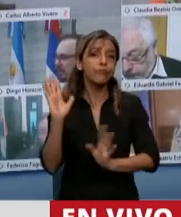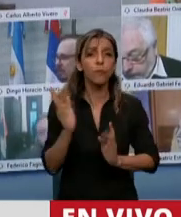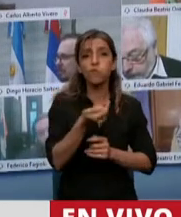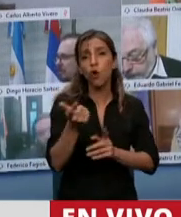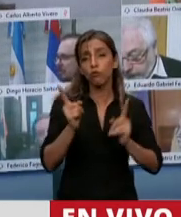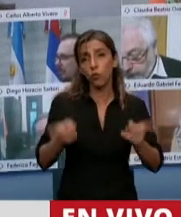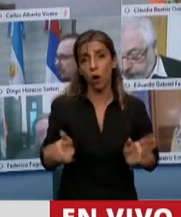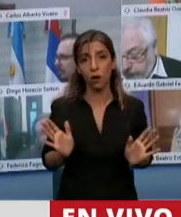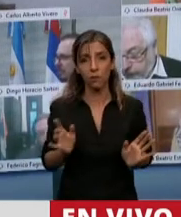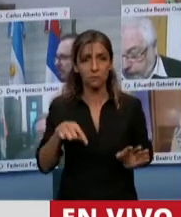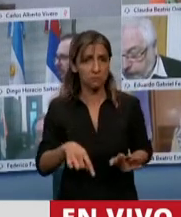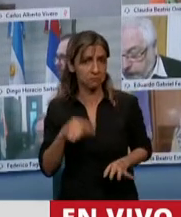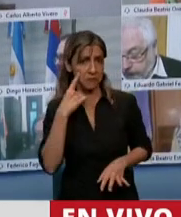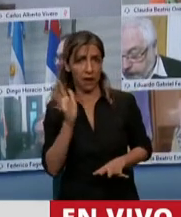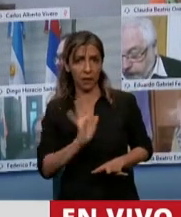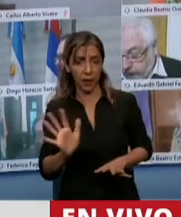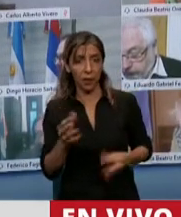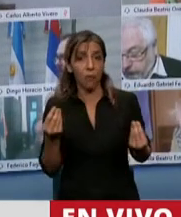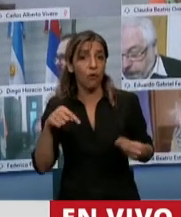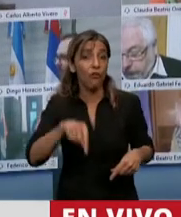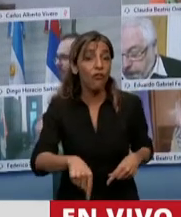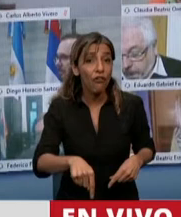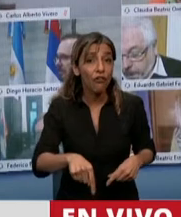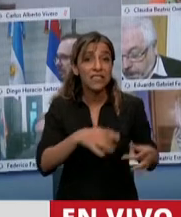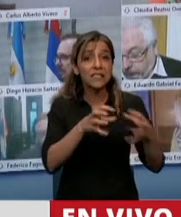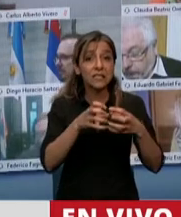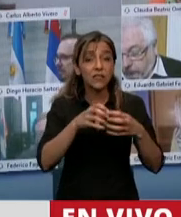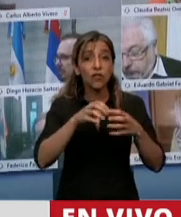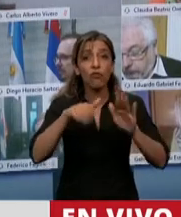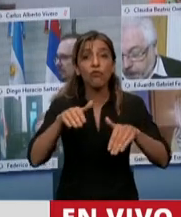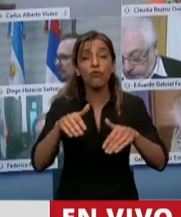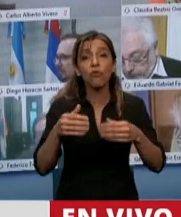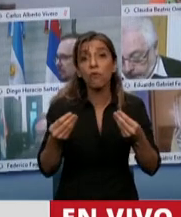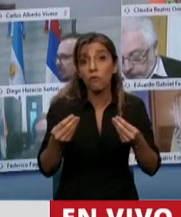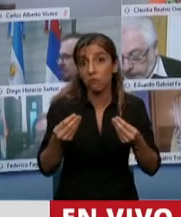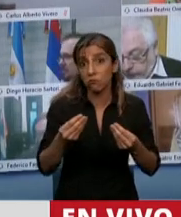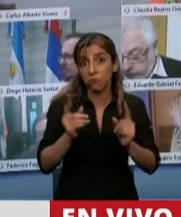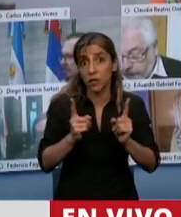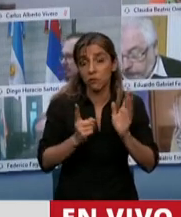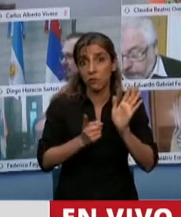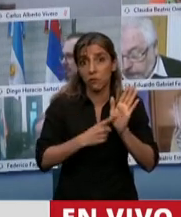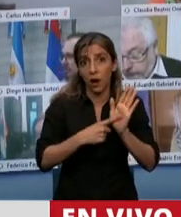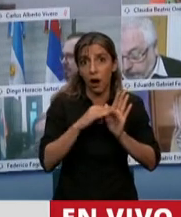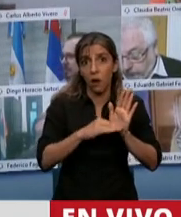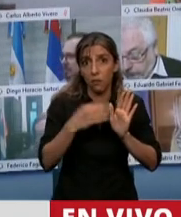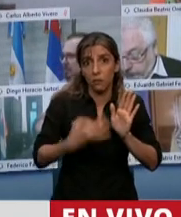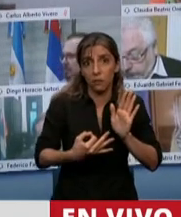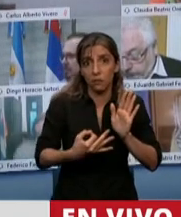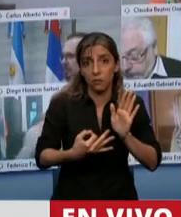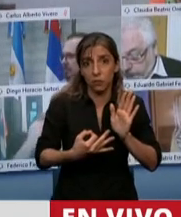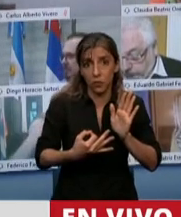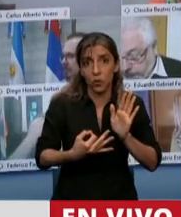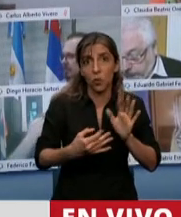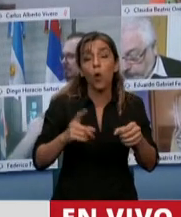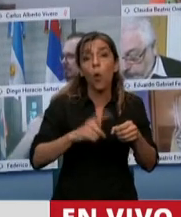una sesión convocada en forma absolutamente reglamentaria, que ha conseguido el